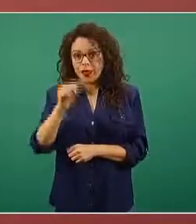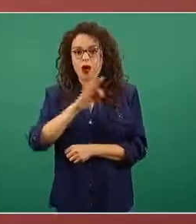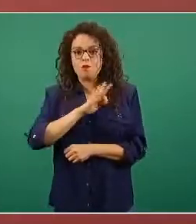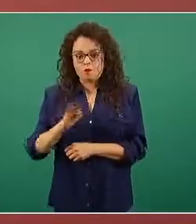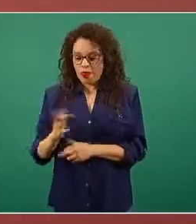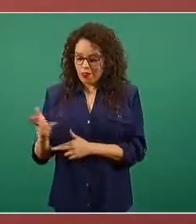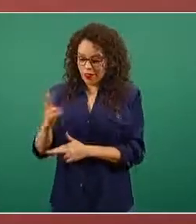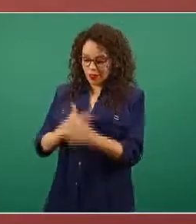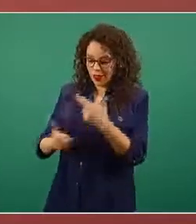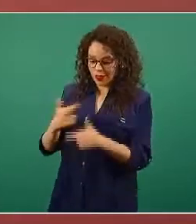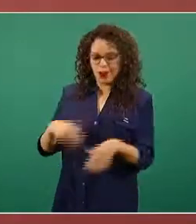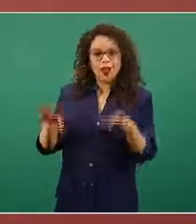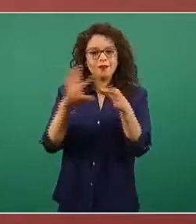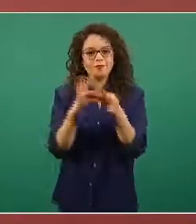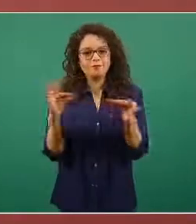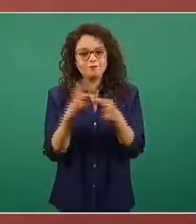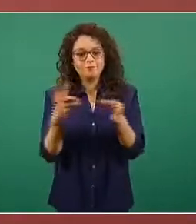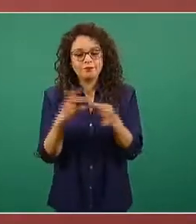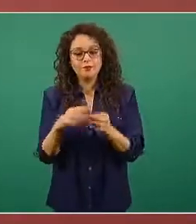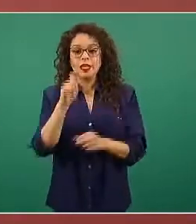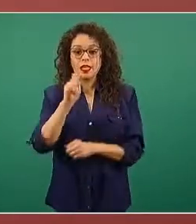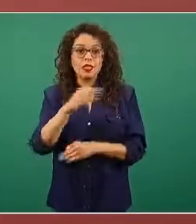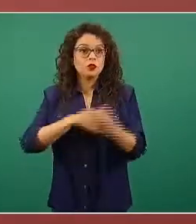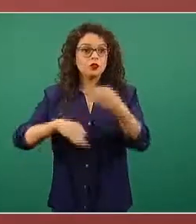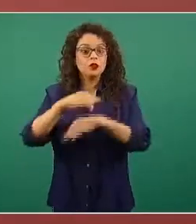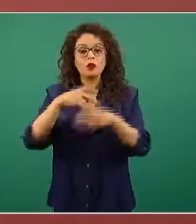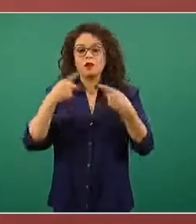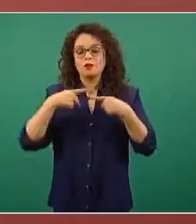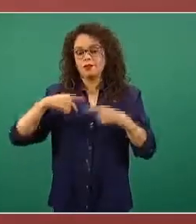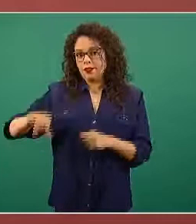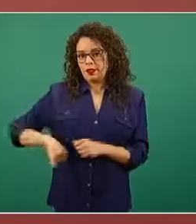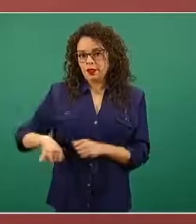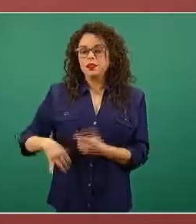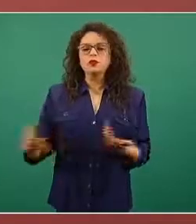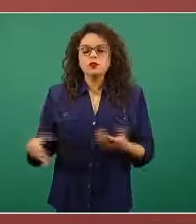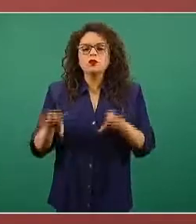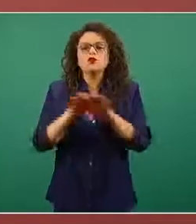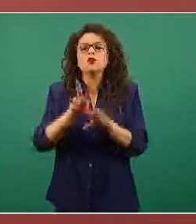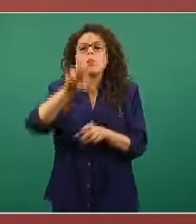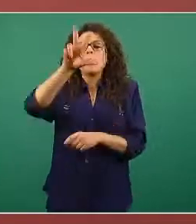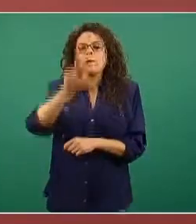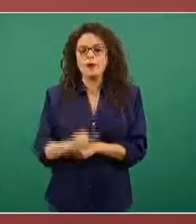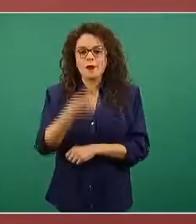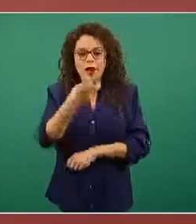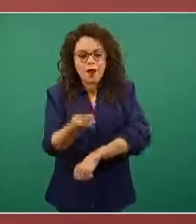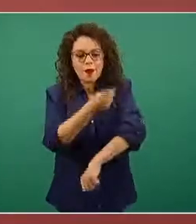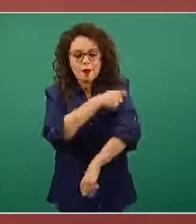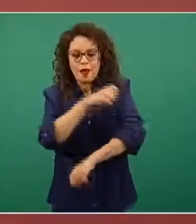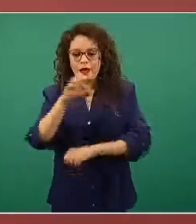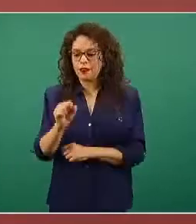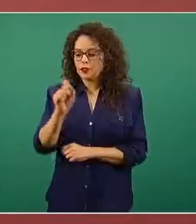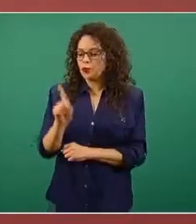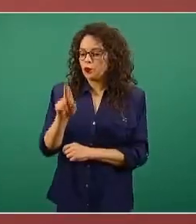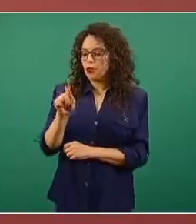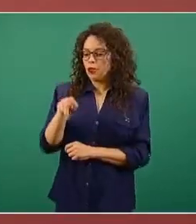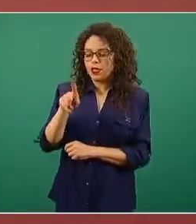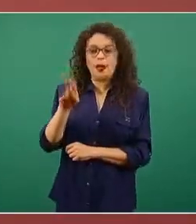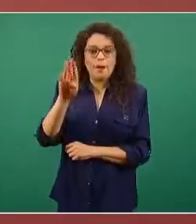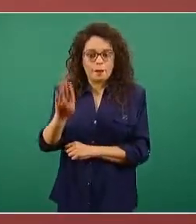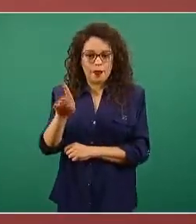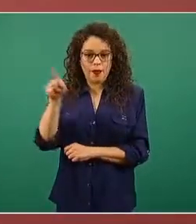siempre, con el interés público de en qué vamos. Sputnik V. Sputnik V es una vacuna